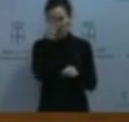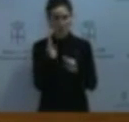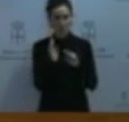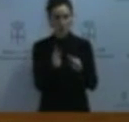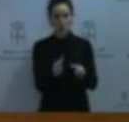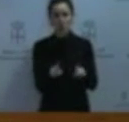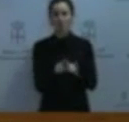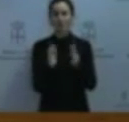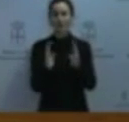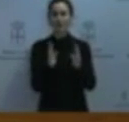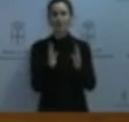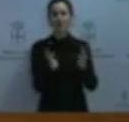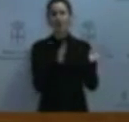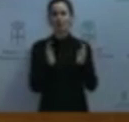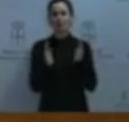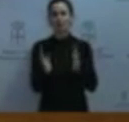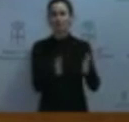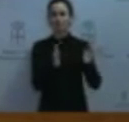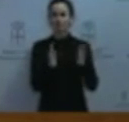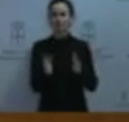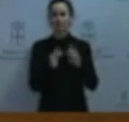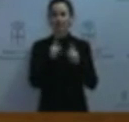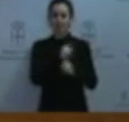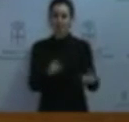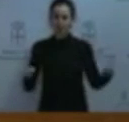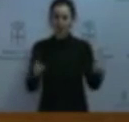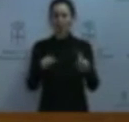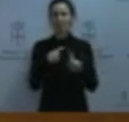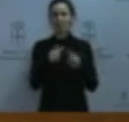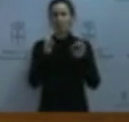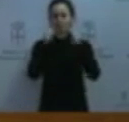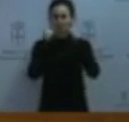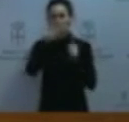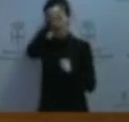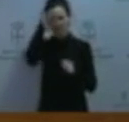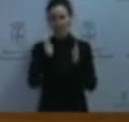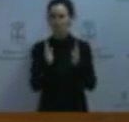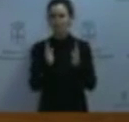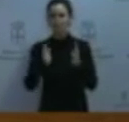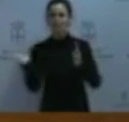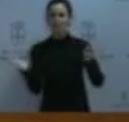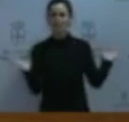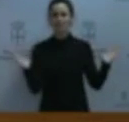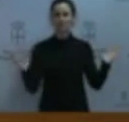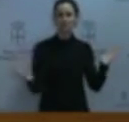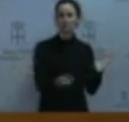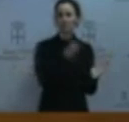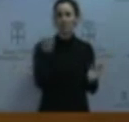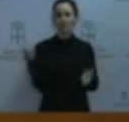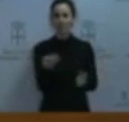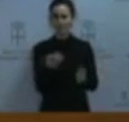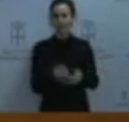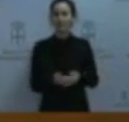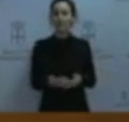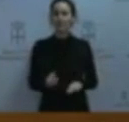estaciones del año y como objetivos la desestacionalización turística asturiana a través de lo que sería la multiestacionalidad, para buscar